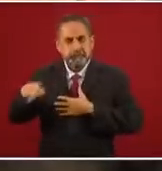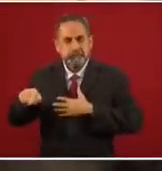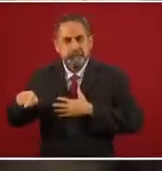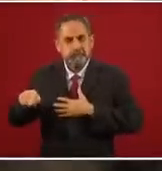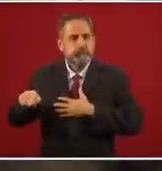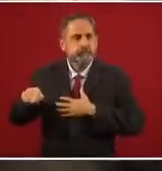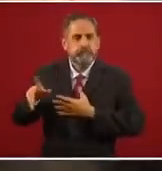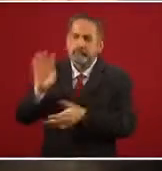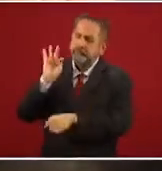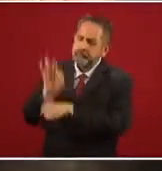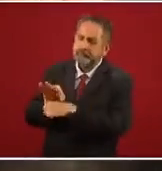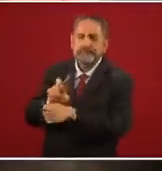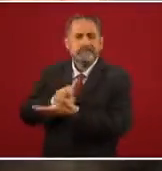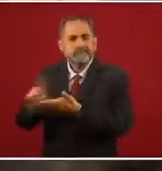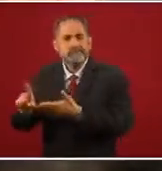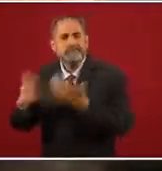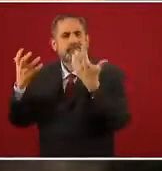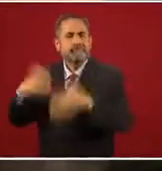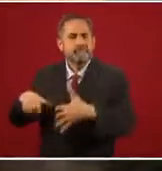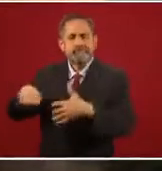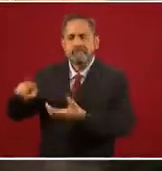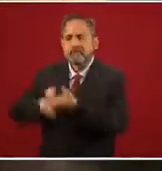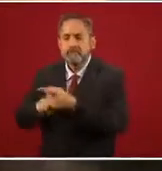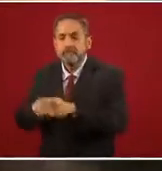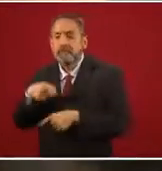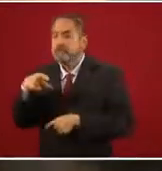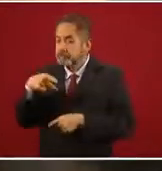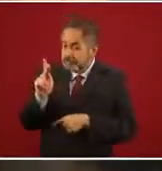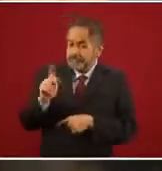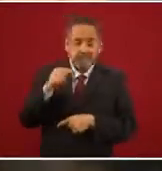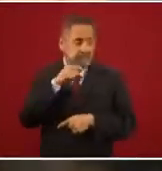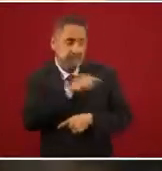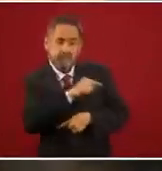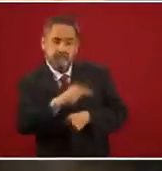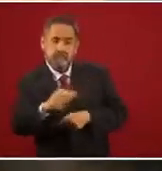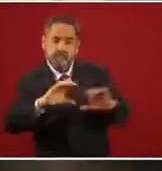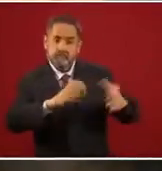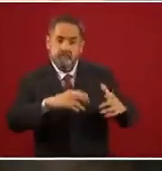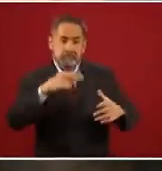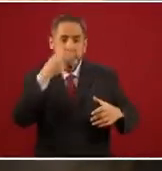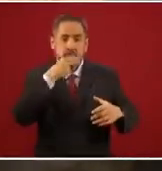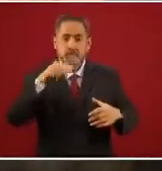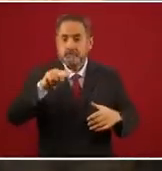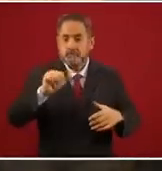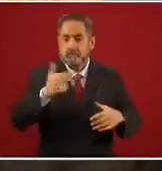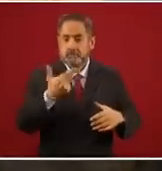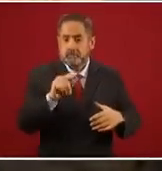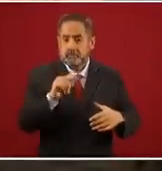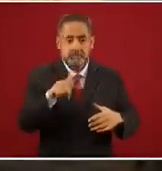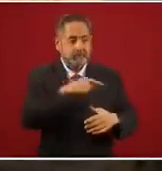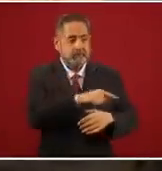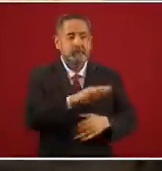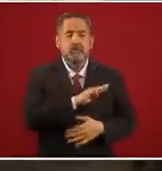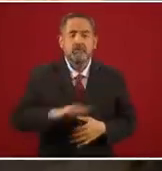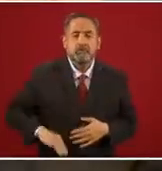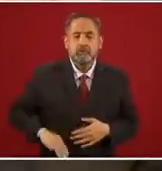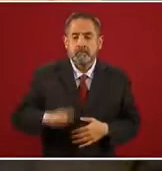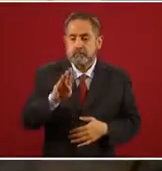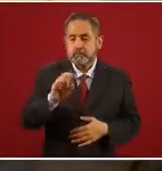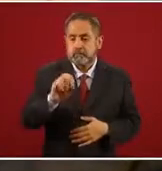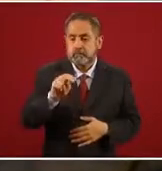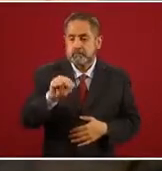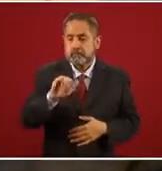a los empresarios. Sin embargo, estas comunidades nahuas del municipio de Juan C. Bonilla ya